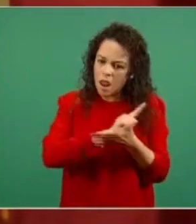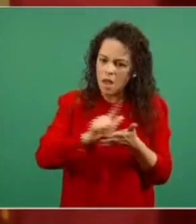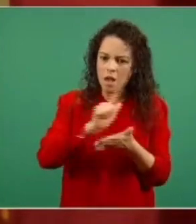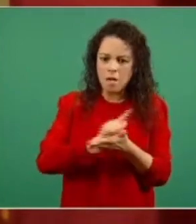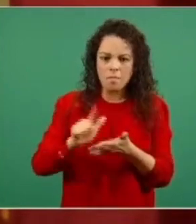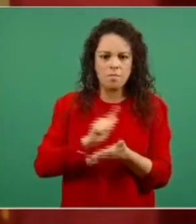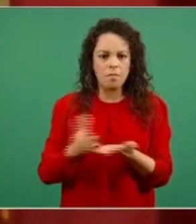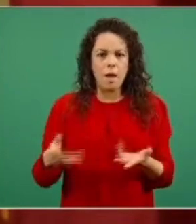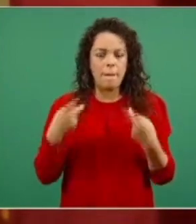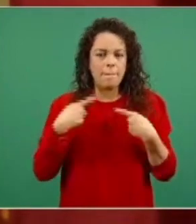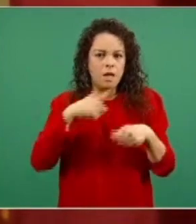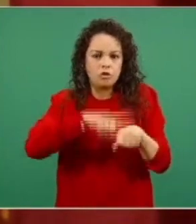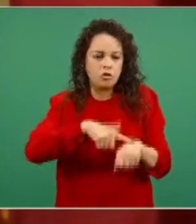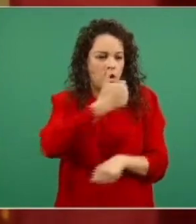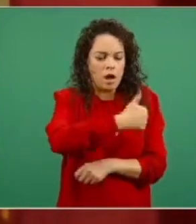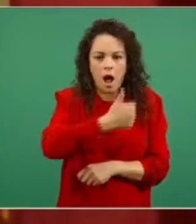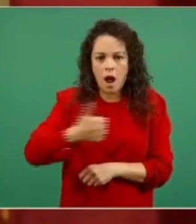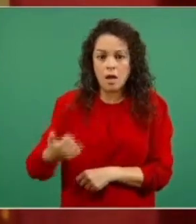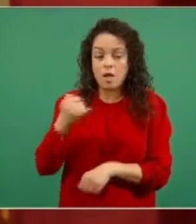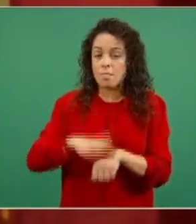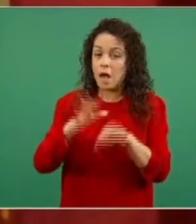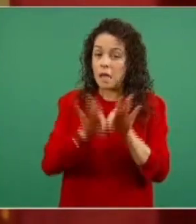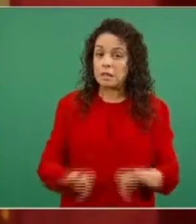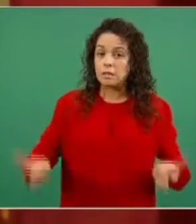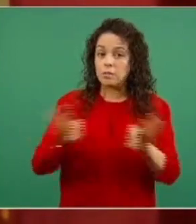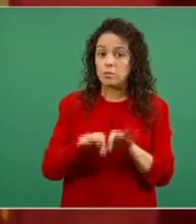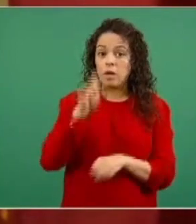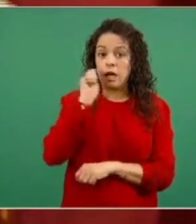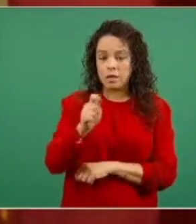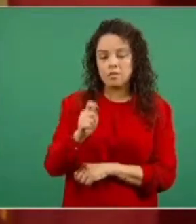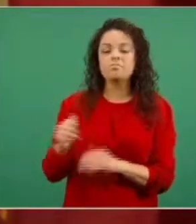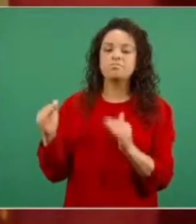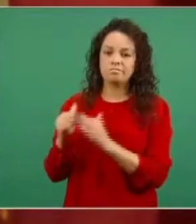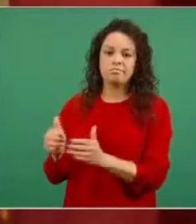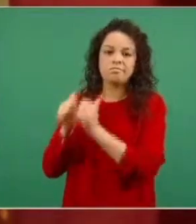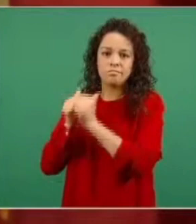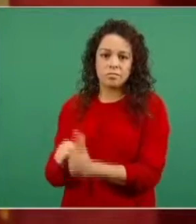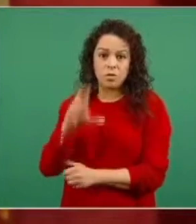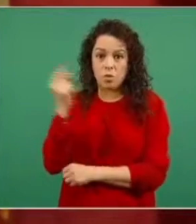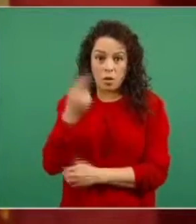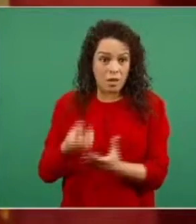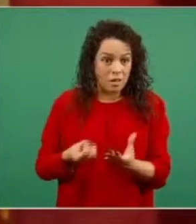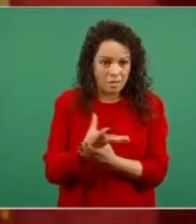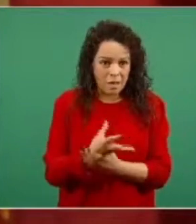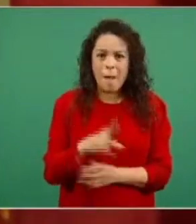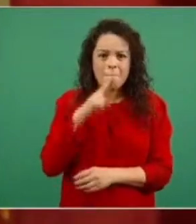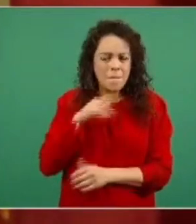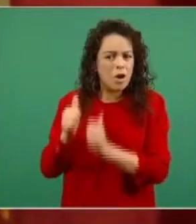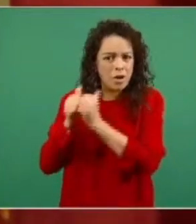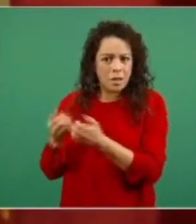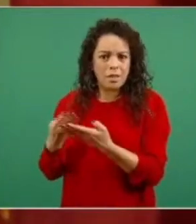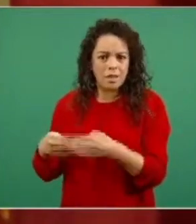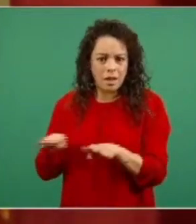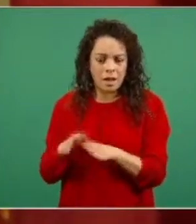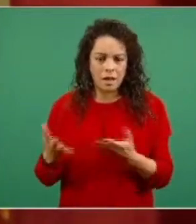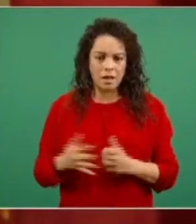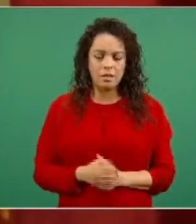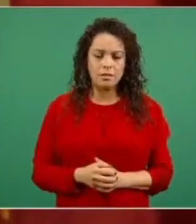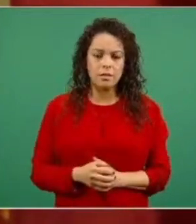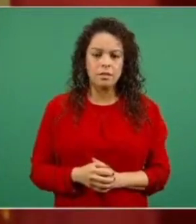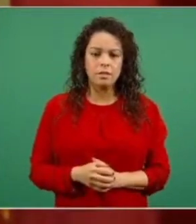más importante, no salir de casa si no es necesario en los estados que tienen estos niveles